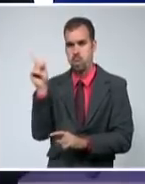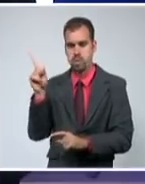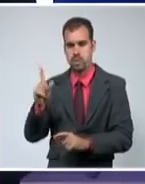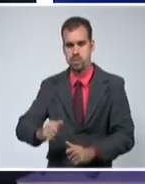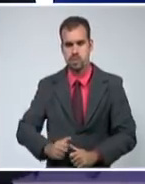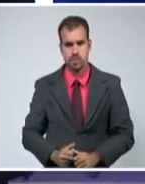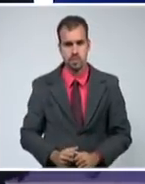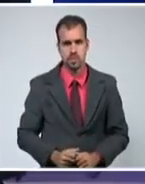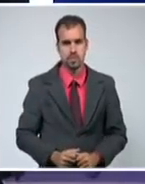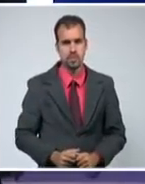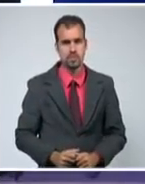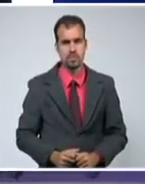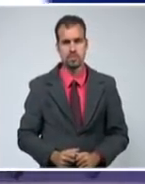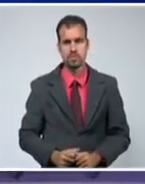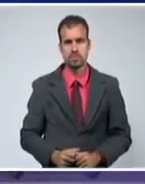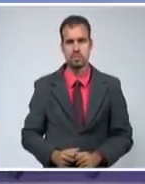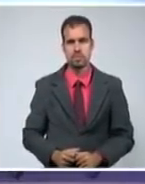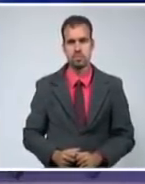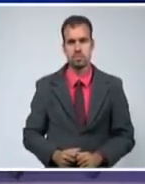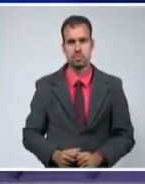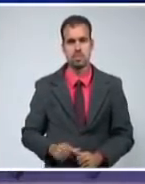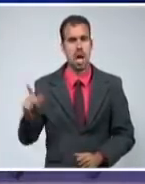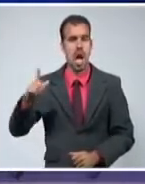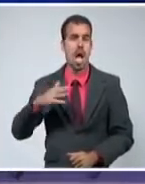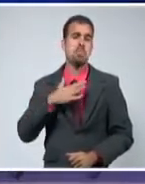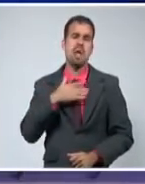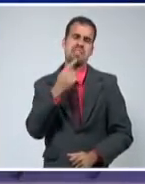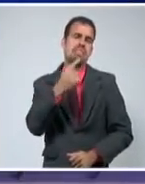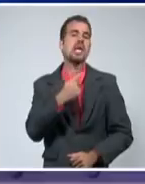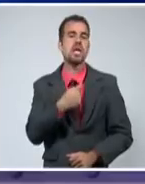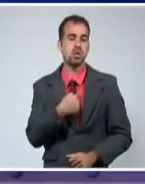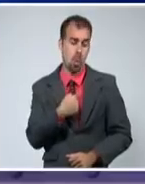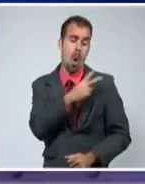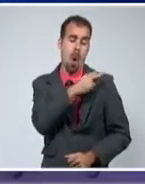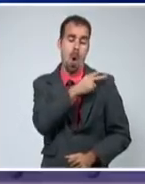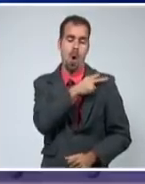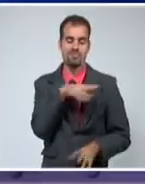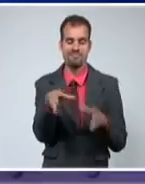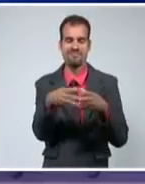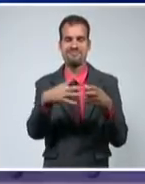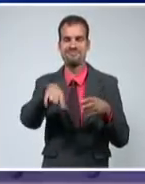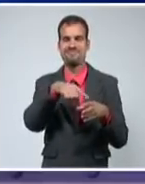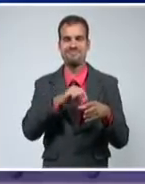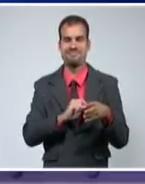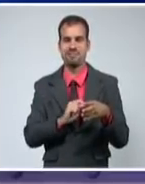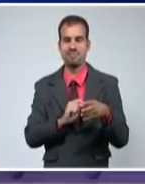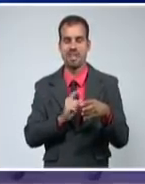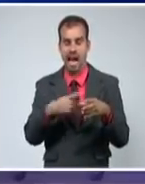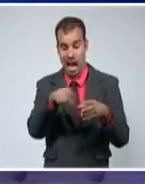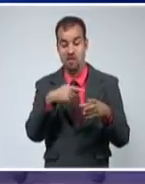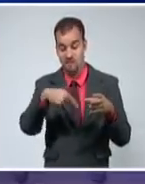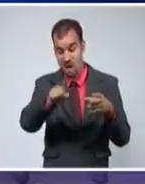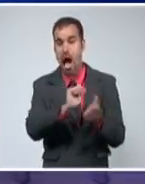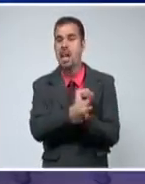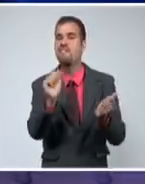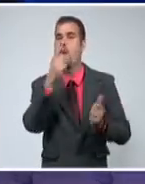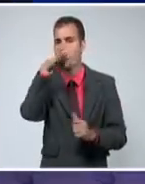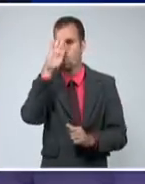aquí autoproclamado líder del presunto movimiento que va a liberar a cuba del